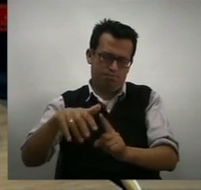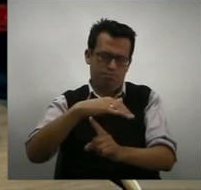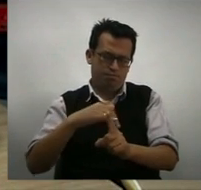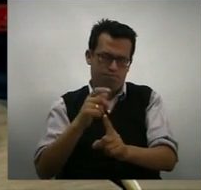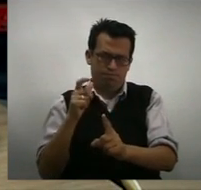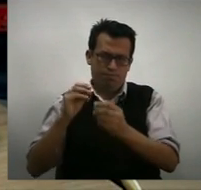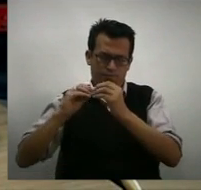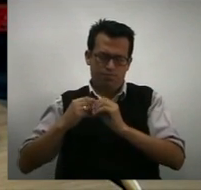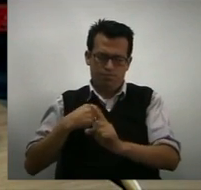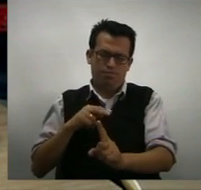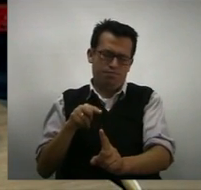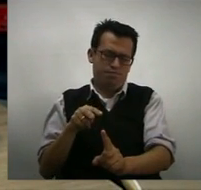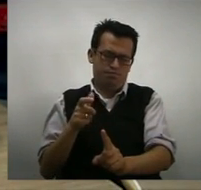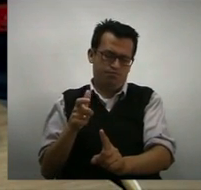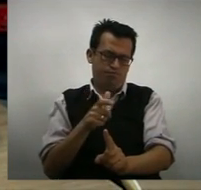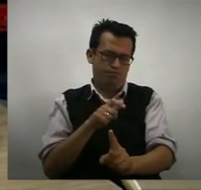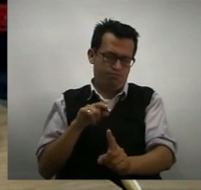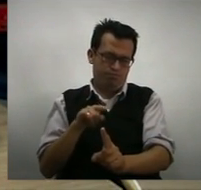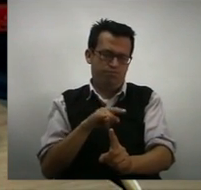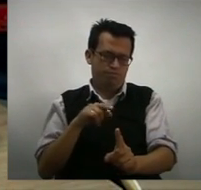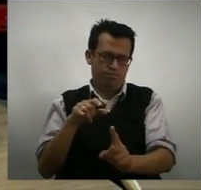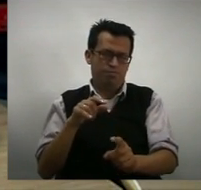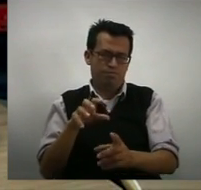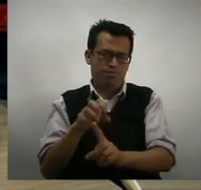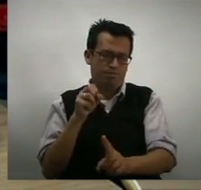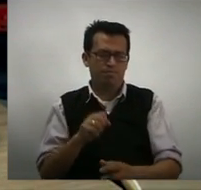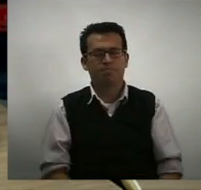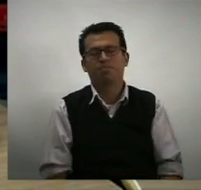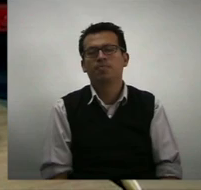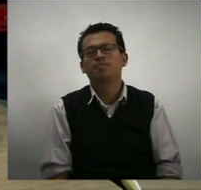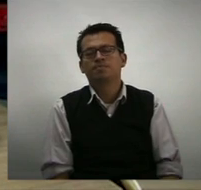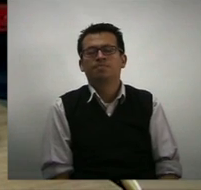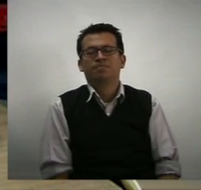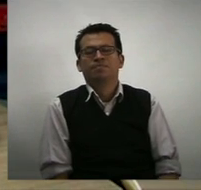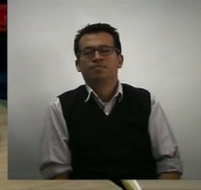aparato de observación, de registro y de encauzamiento de las conductas. Esto es de Foucault.